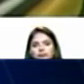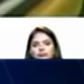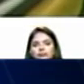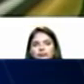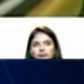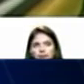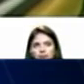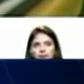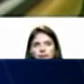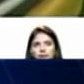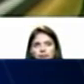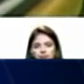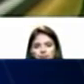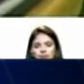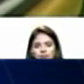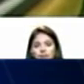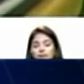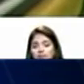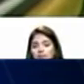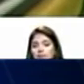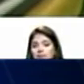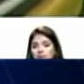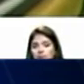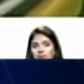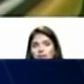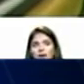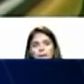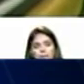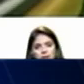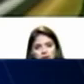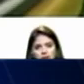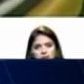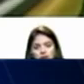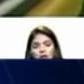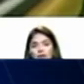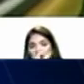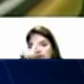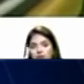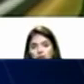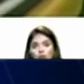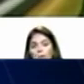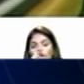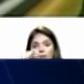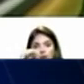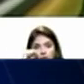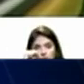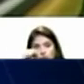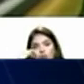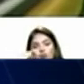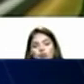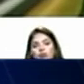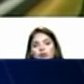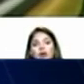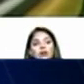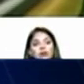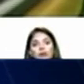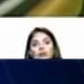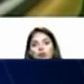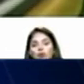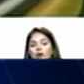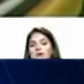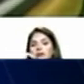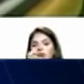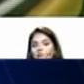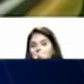instrumento. Habíamos dicho, cuando el presidente de la República, Nicolás Maduro Moros, convocó la Asamblea